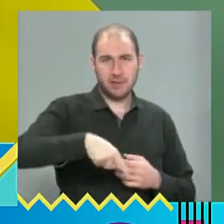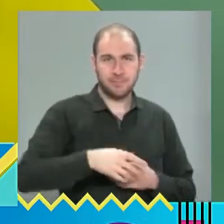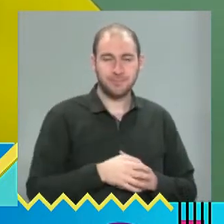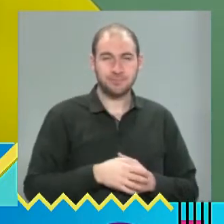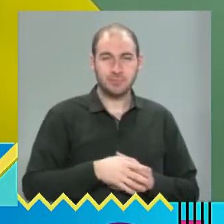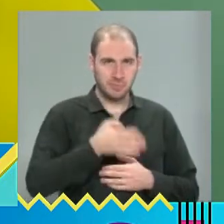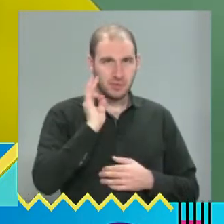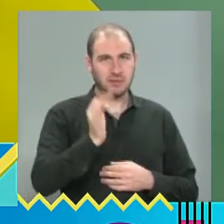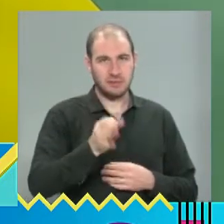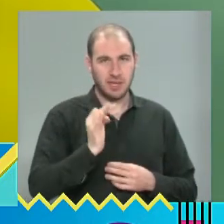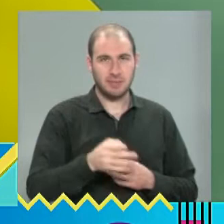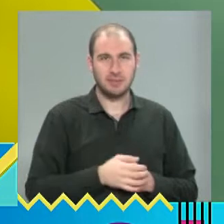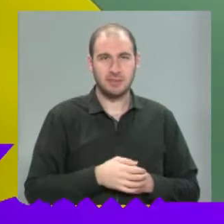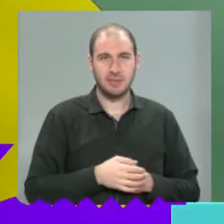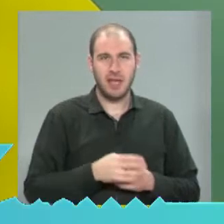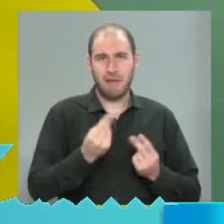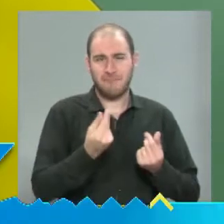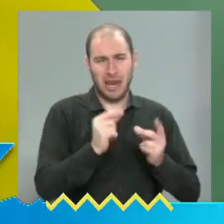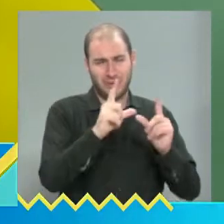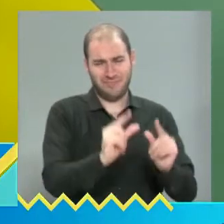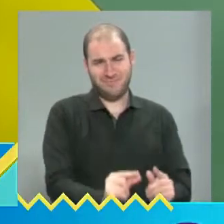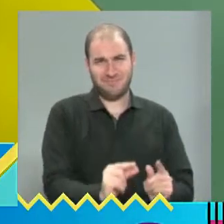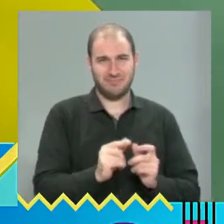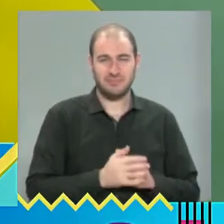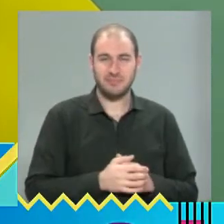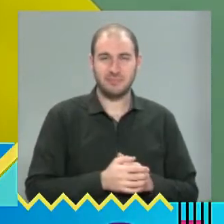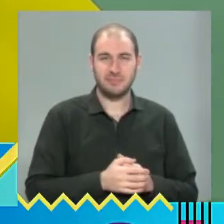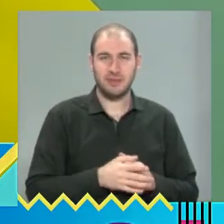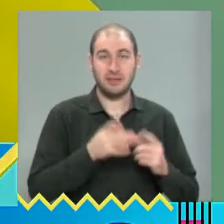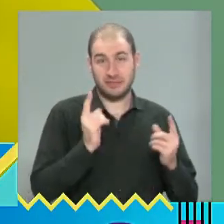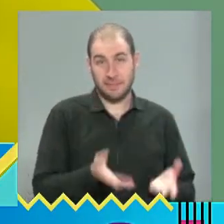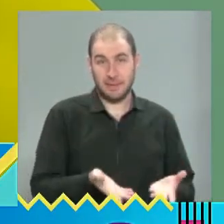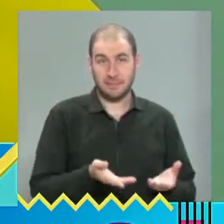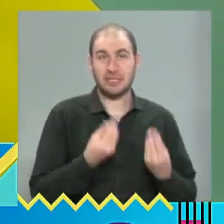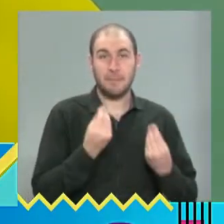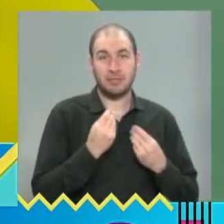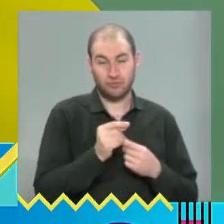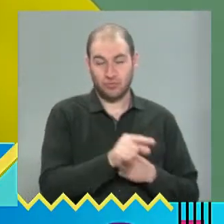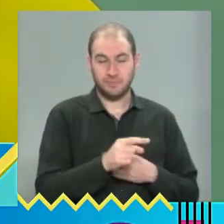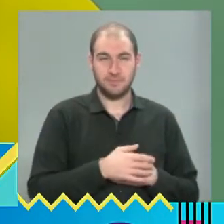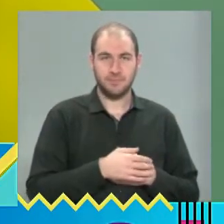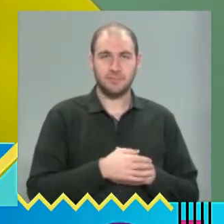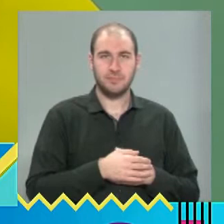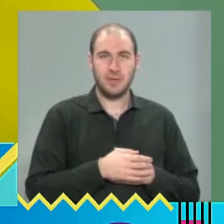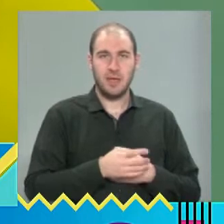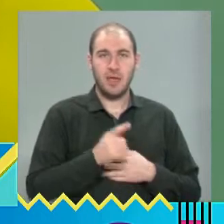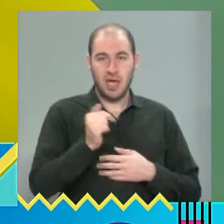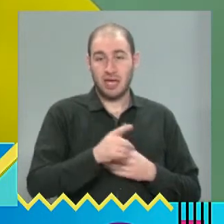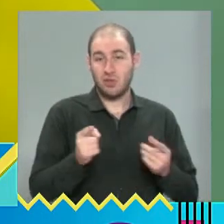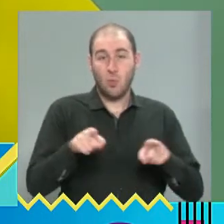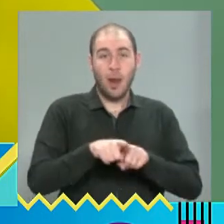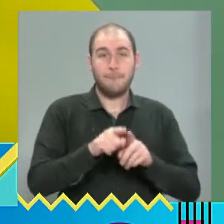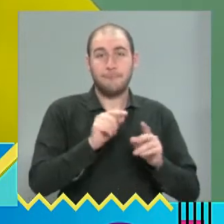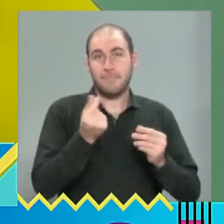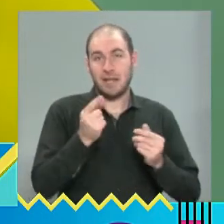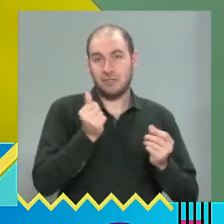da cuenta lo que se ha desvalorizado y justamente lo que ha pasado con eso. Entonces, eso tiene un correlato en los precios